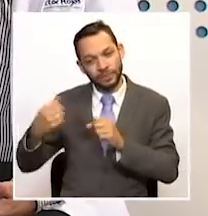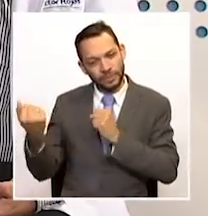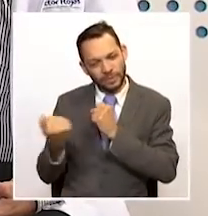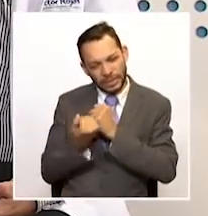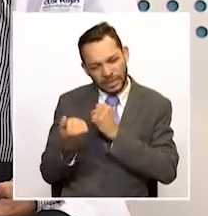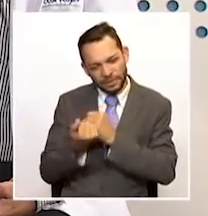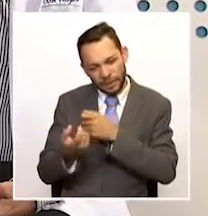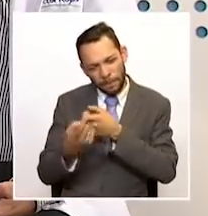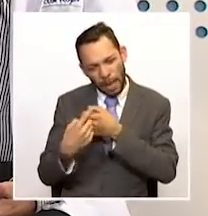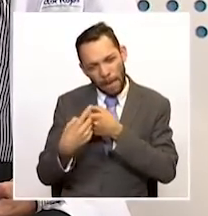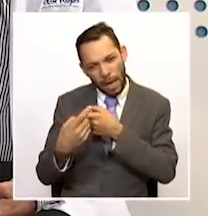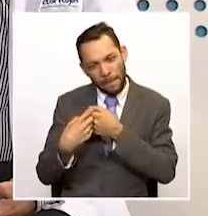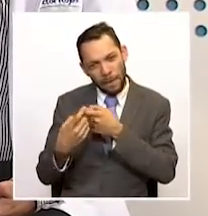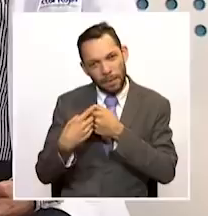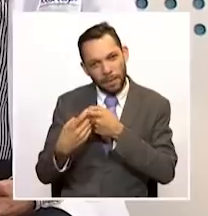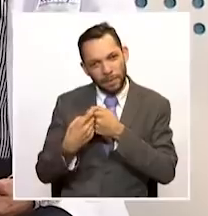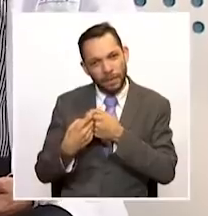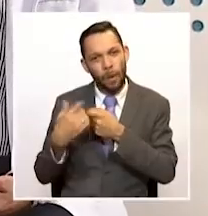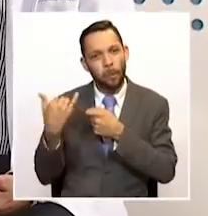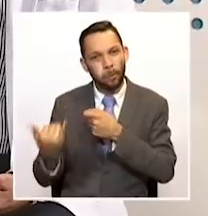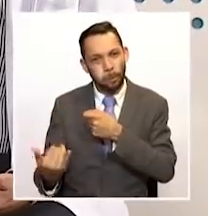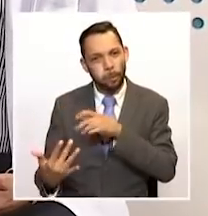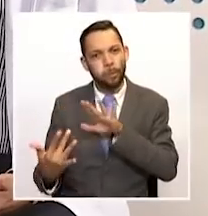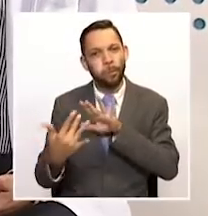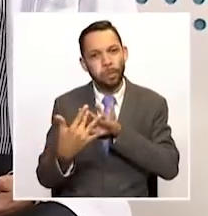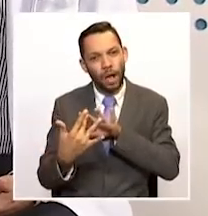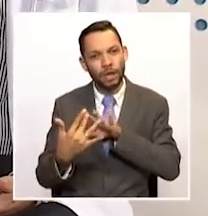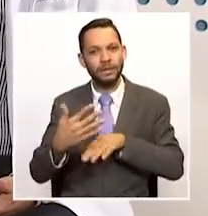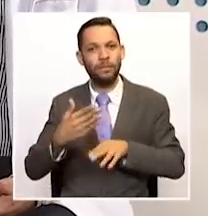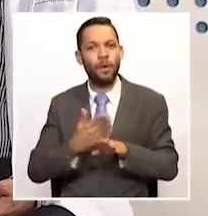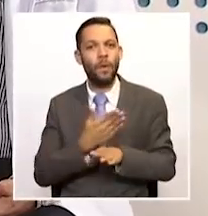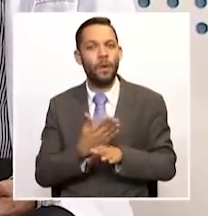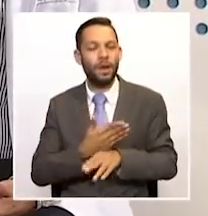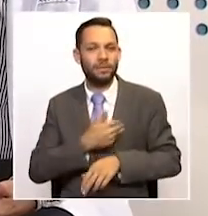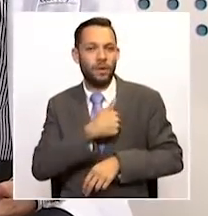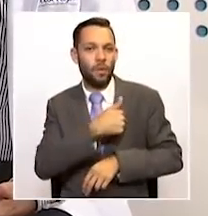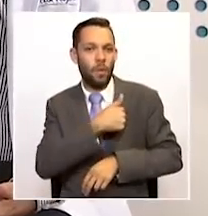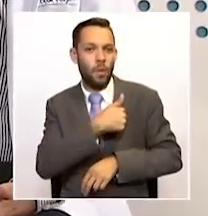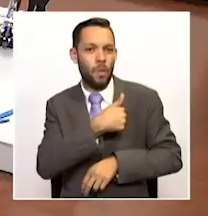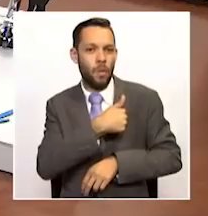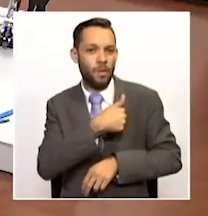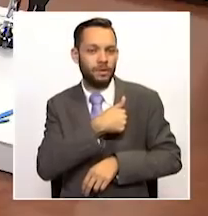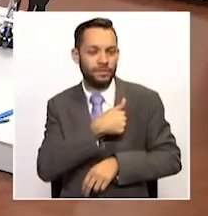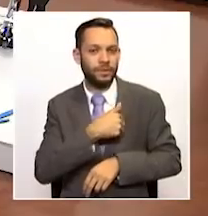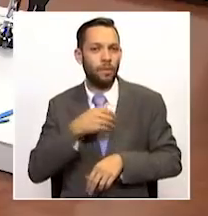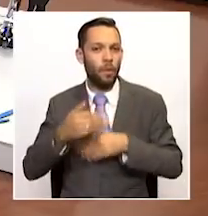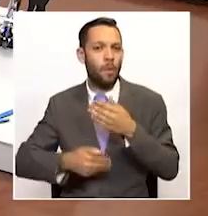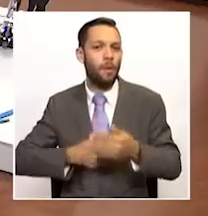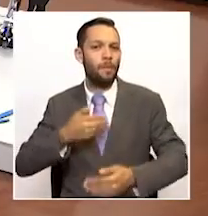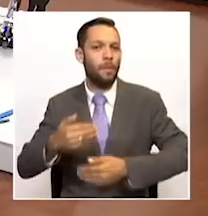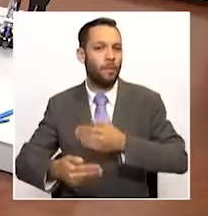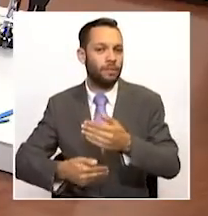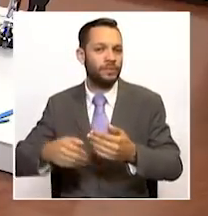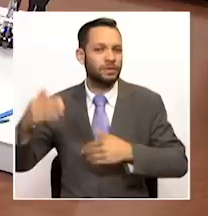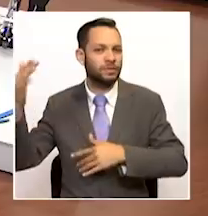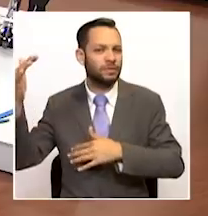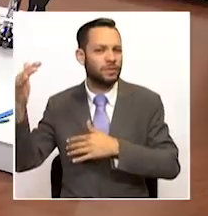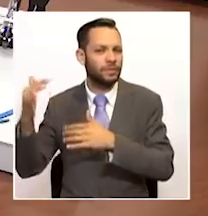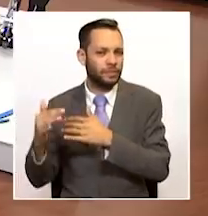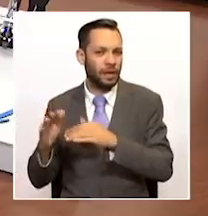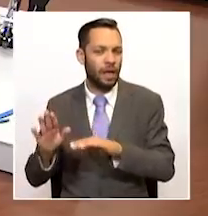podemos producir un problema mayor cardíaco llevamos disminución de oxígeno a todos los tejidos produciendo fatiga